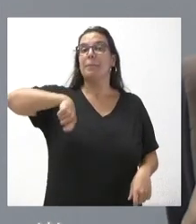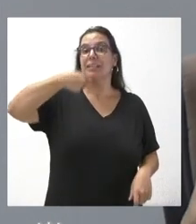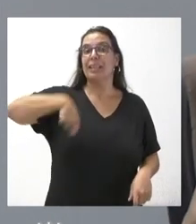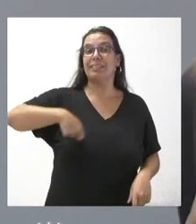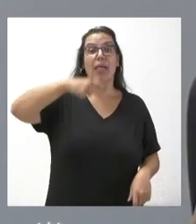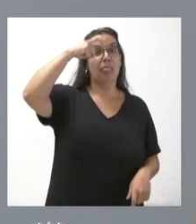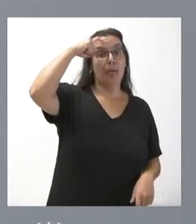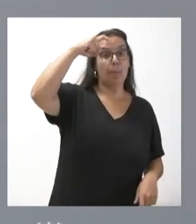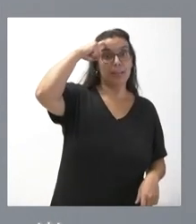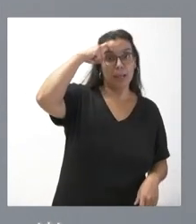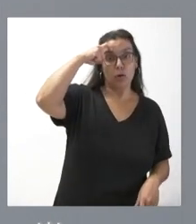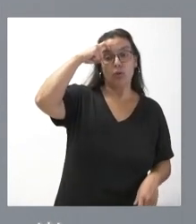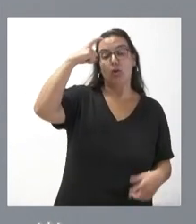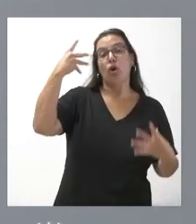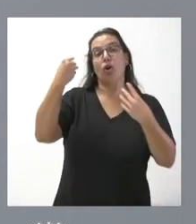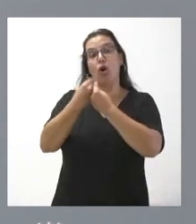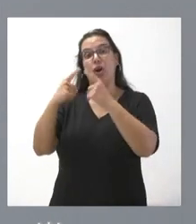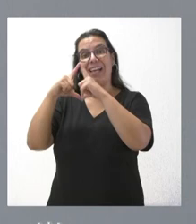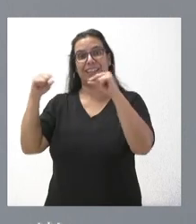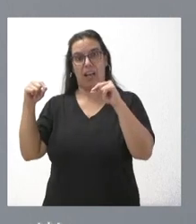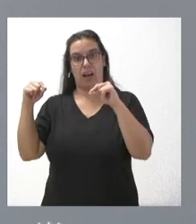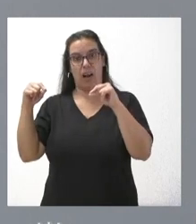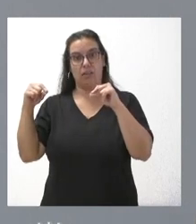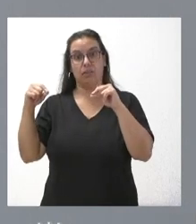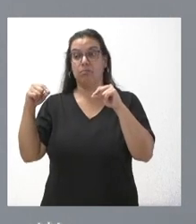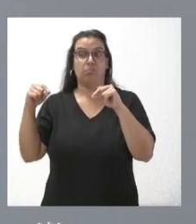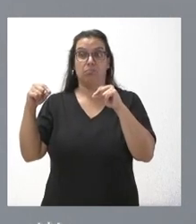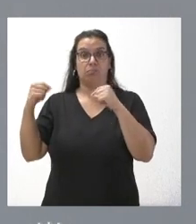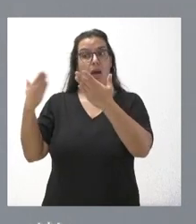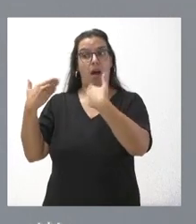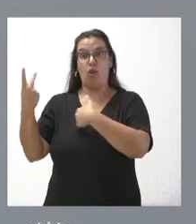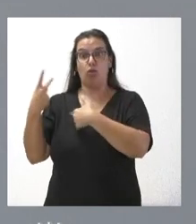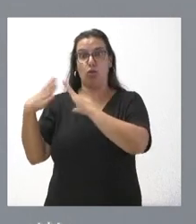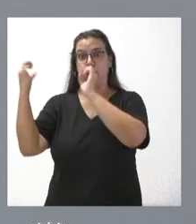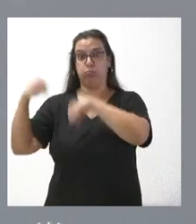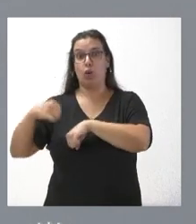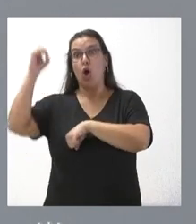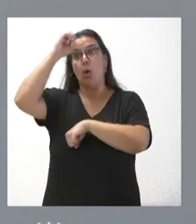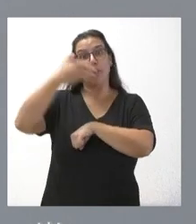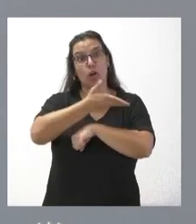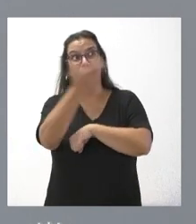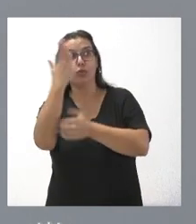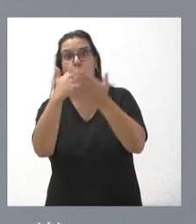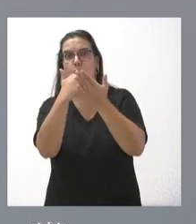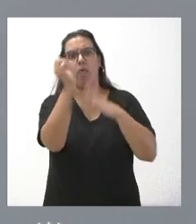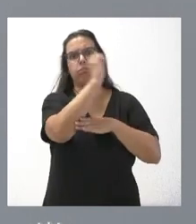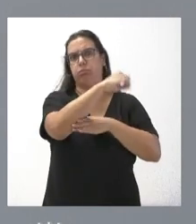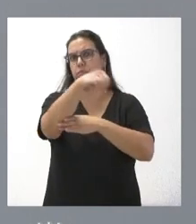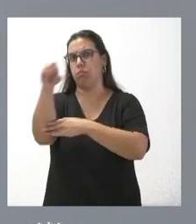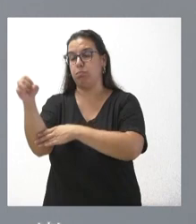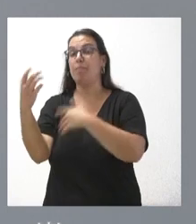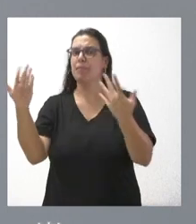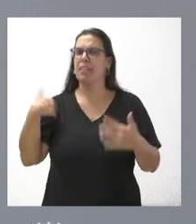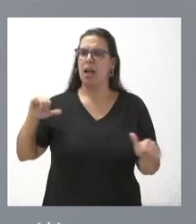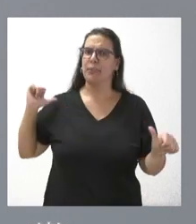Rodríguez Zapatero con Esquerra Republicana de Cataluña, sin escuchar la opinión del resto de comunidades autónomas, y hace ya tiempo